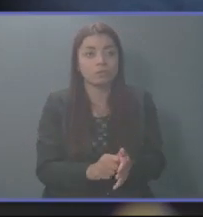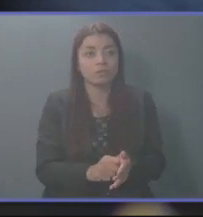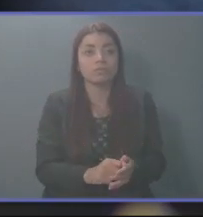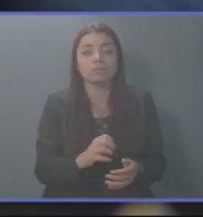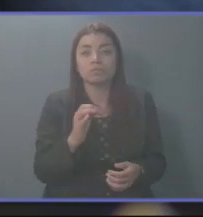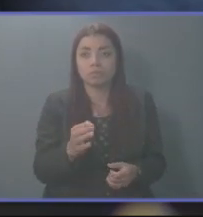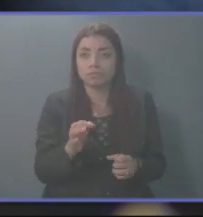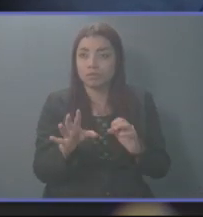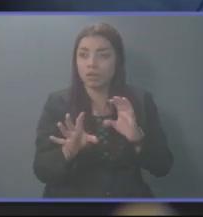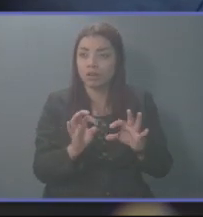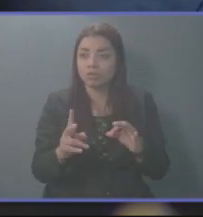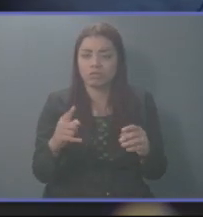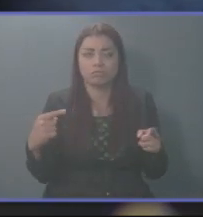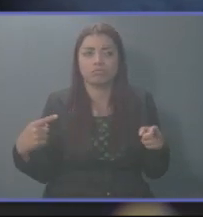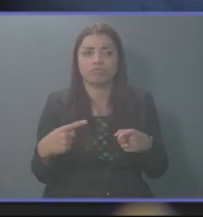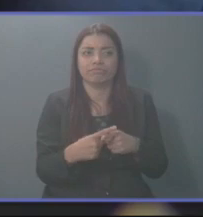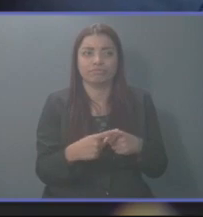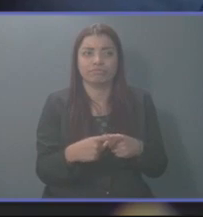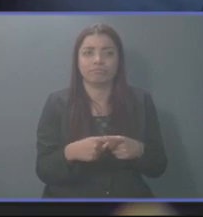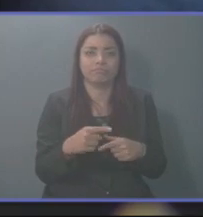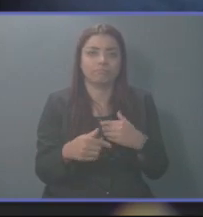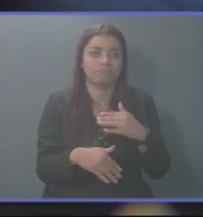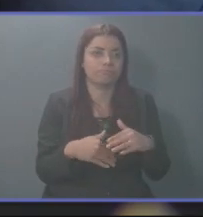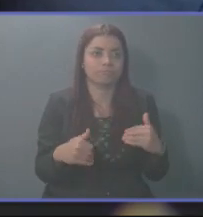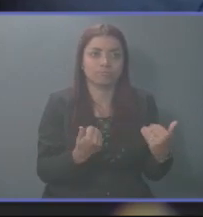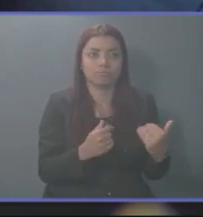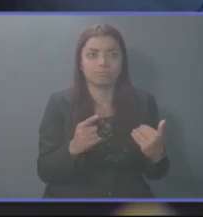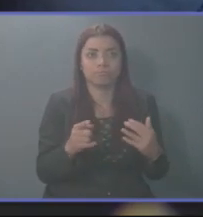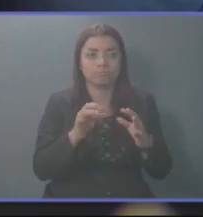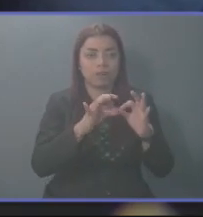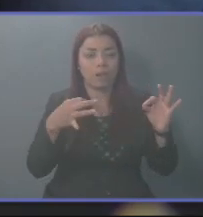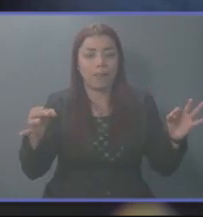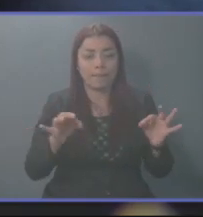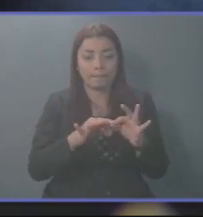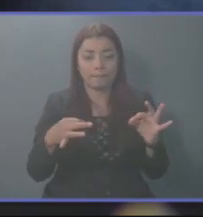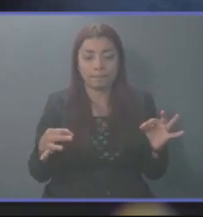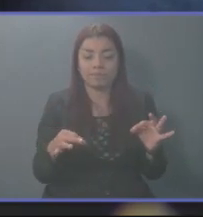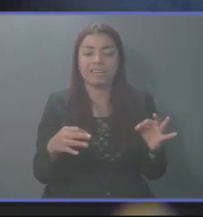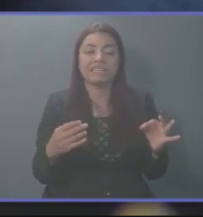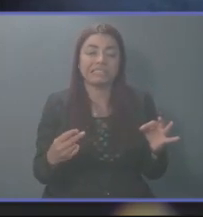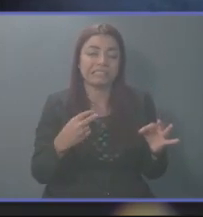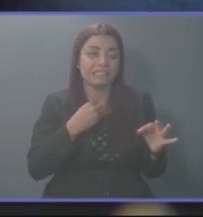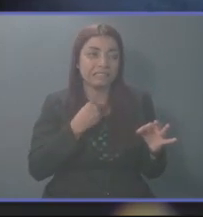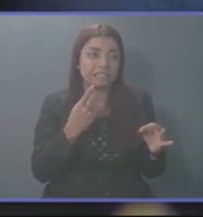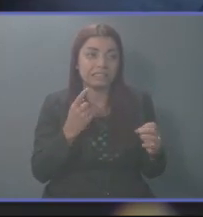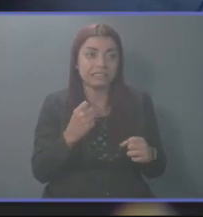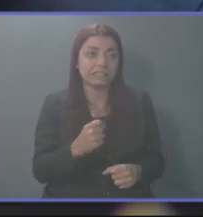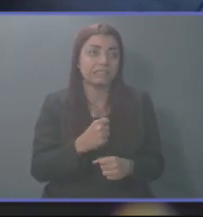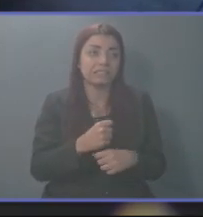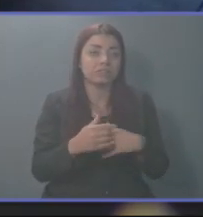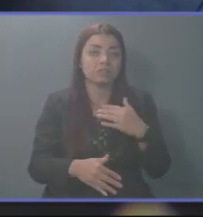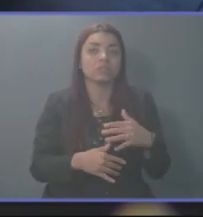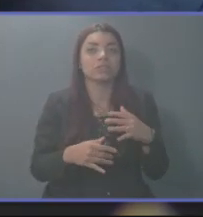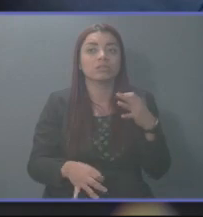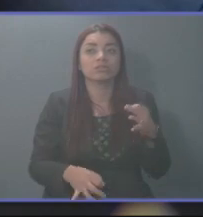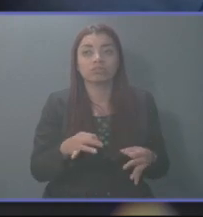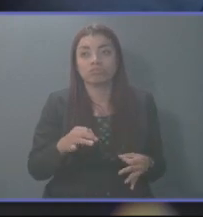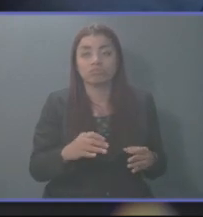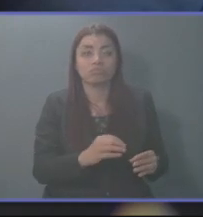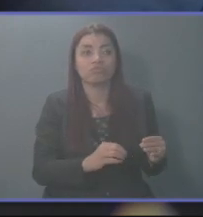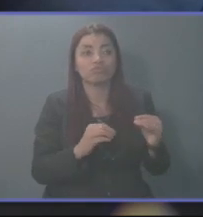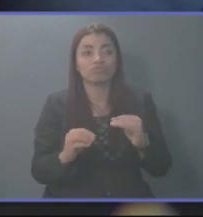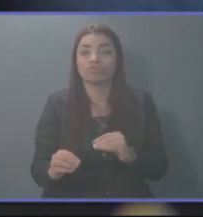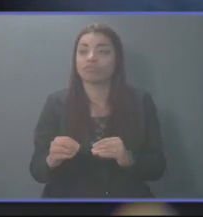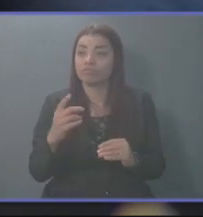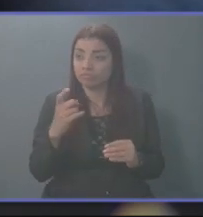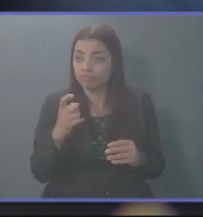contiene ciertas incongruencias, imprecisiones y carencias en su redacción que podría llevar a la inseguridad jurídica en su aplicación y en la